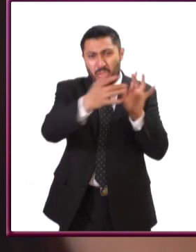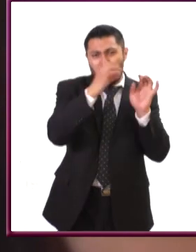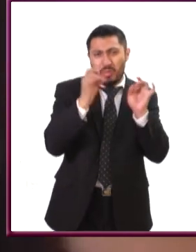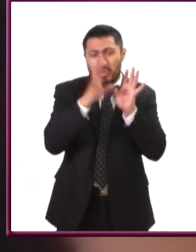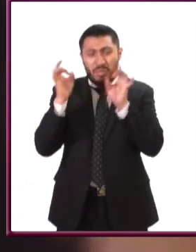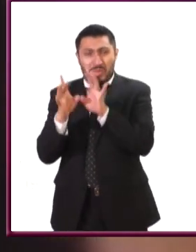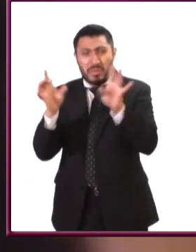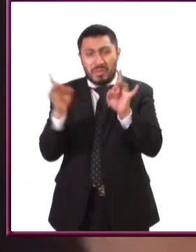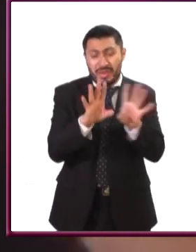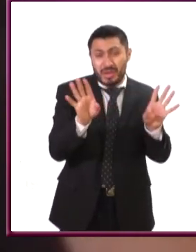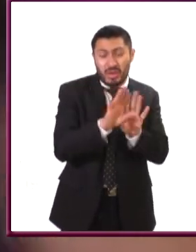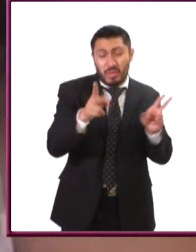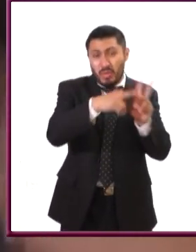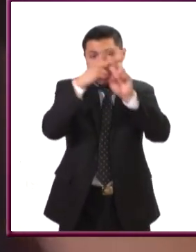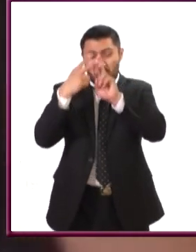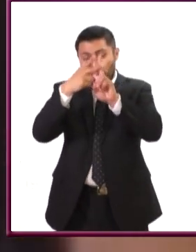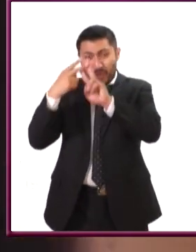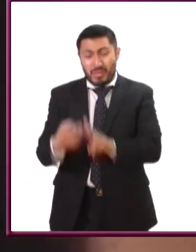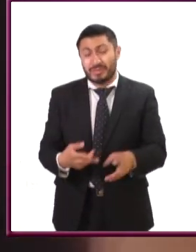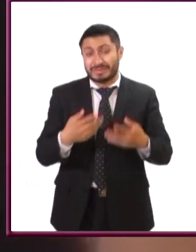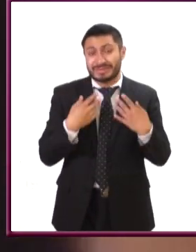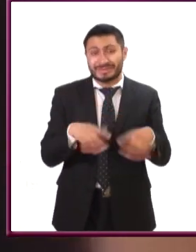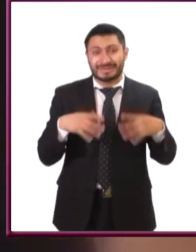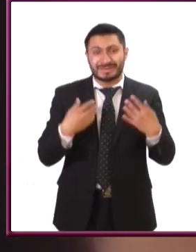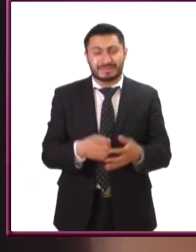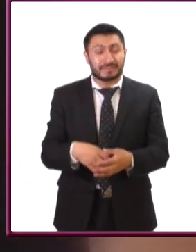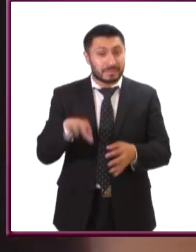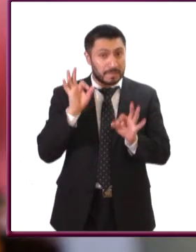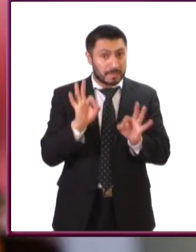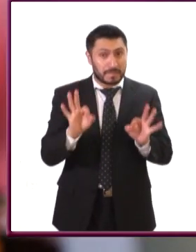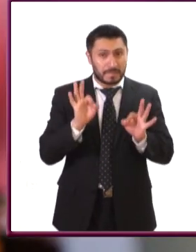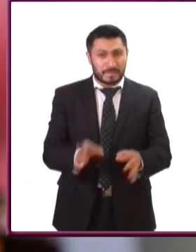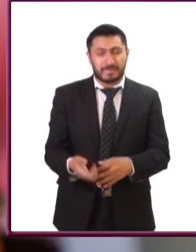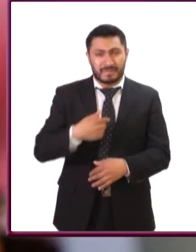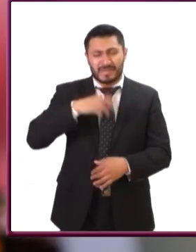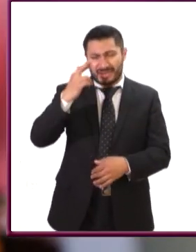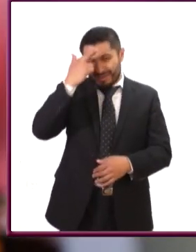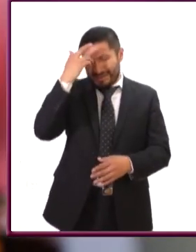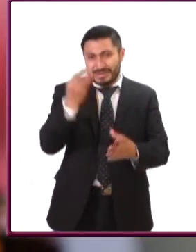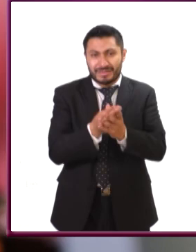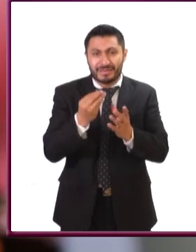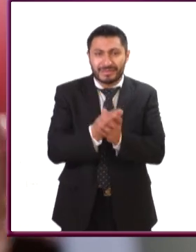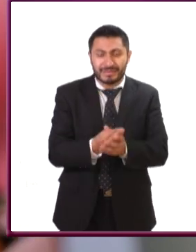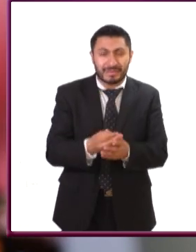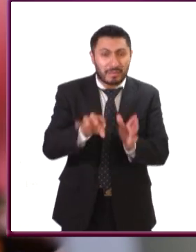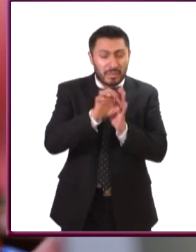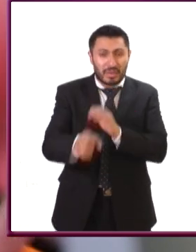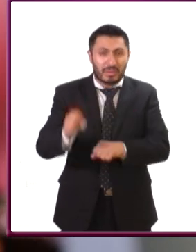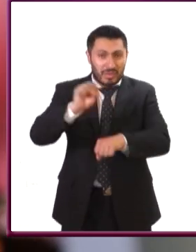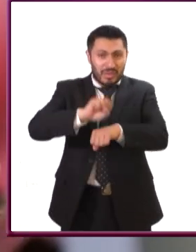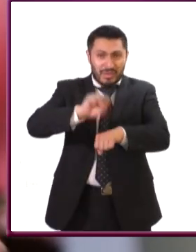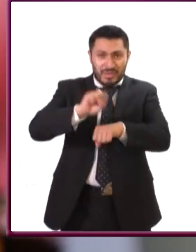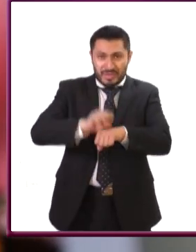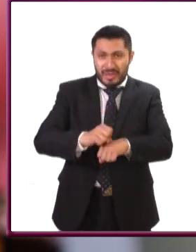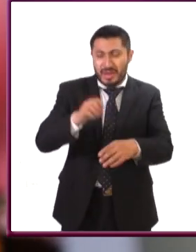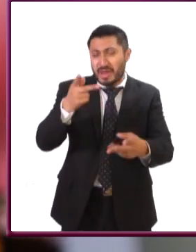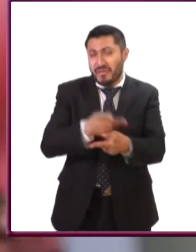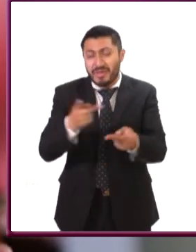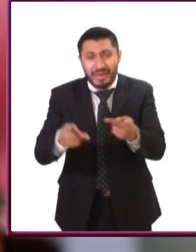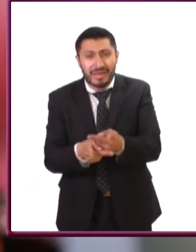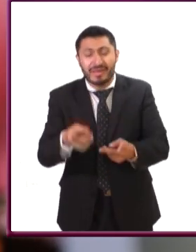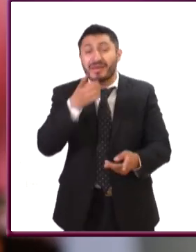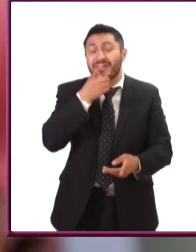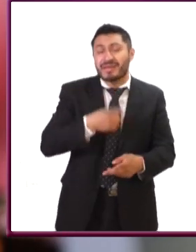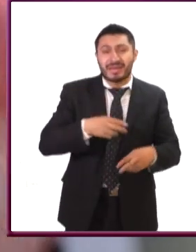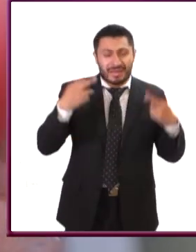colisiones de estrellas de neutrones, también cuando hay colisiones de estrellas de neutrones. Excelente. Yo me acuerdo de mis clases, por ejemplo, la secundaria y en